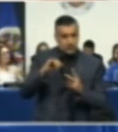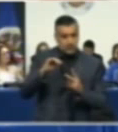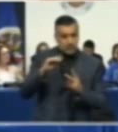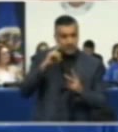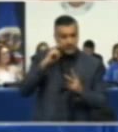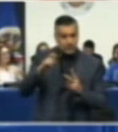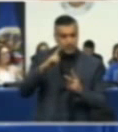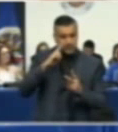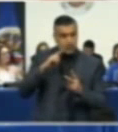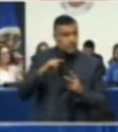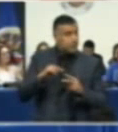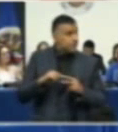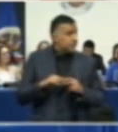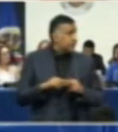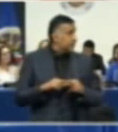otorgar